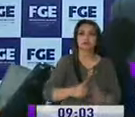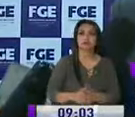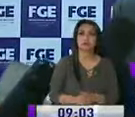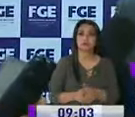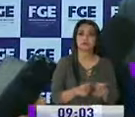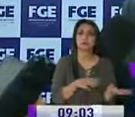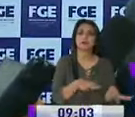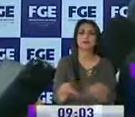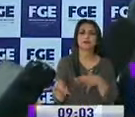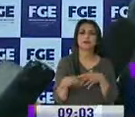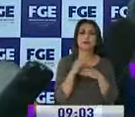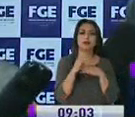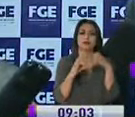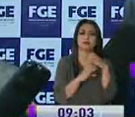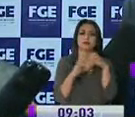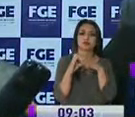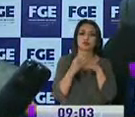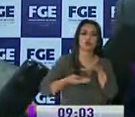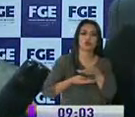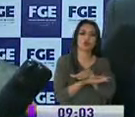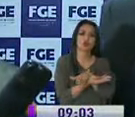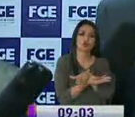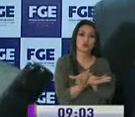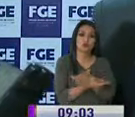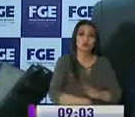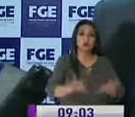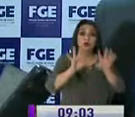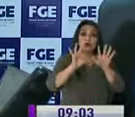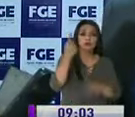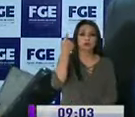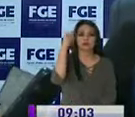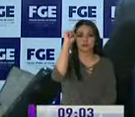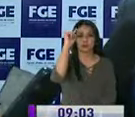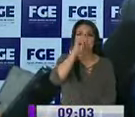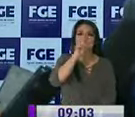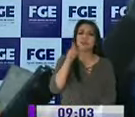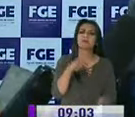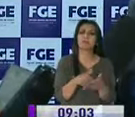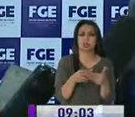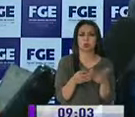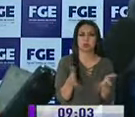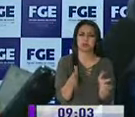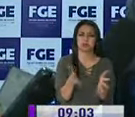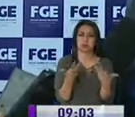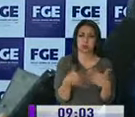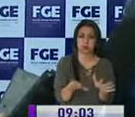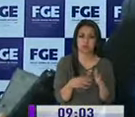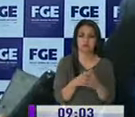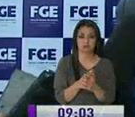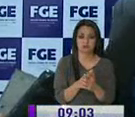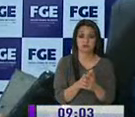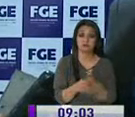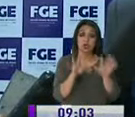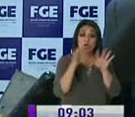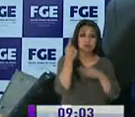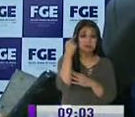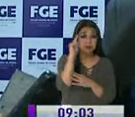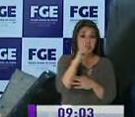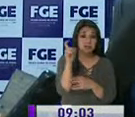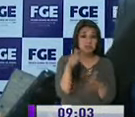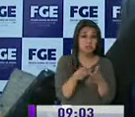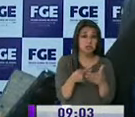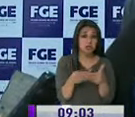que inicialmente se suscribe por un monto de $8,100,000 aproximadamente, y de esos